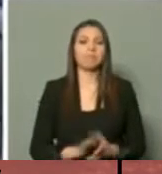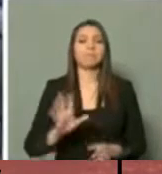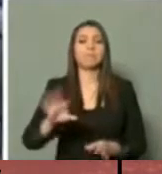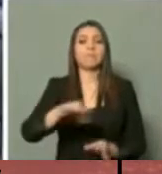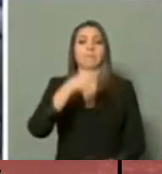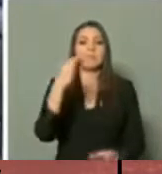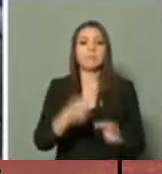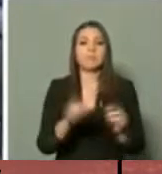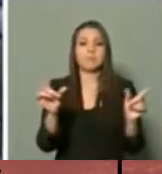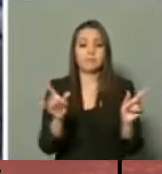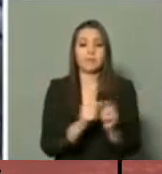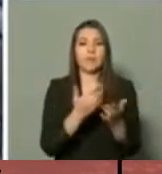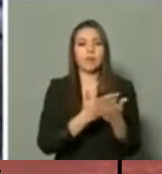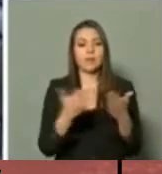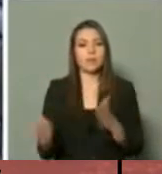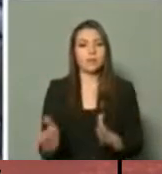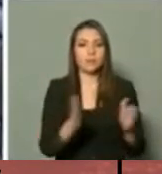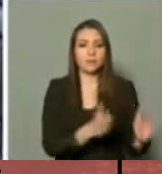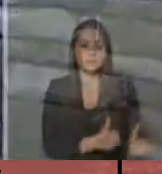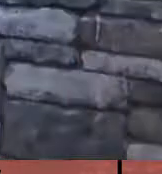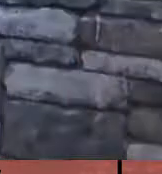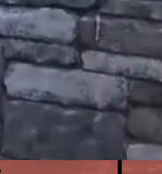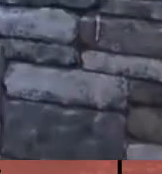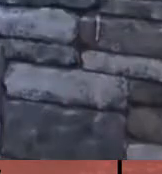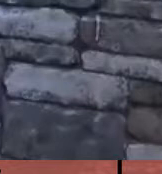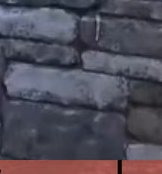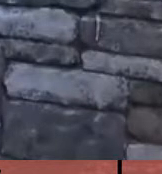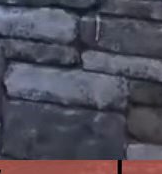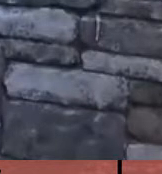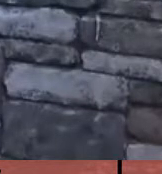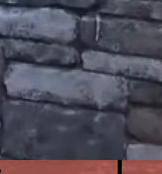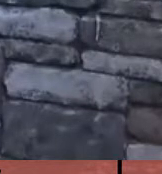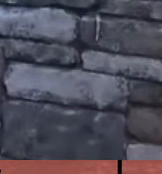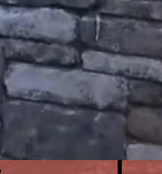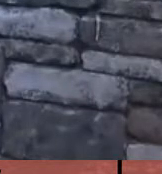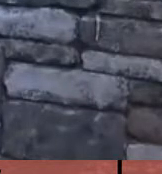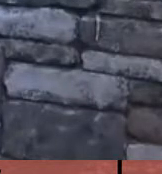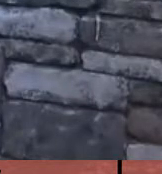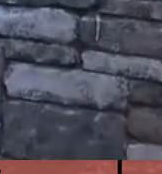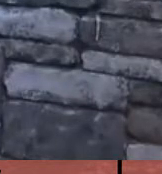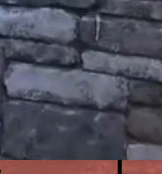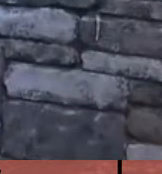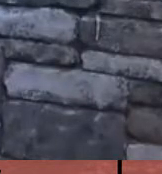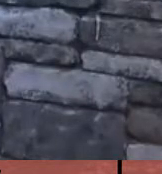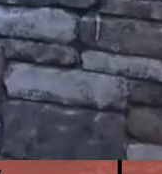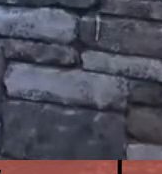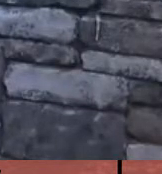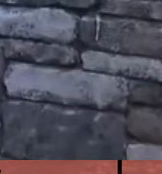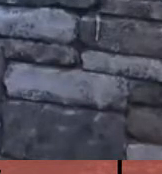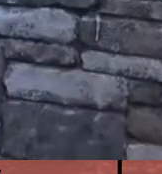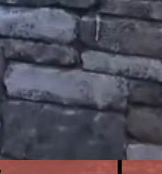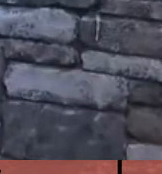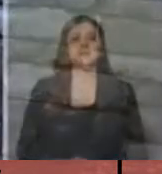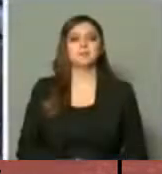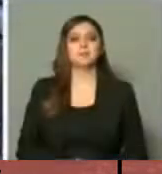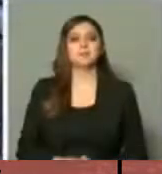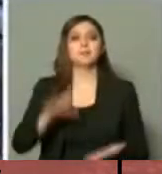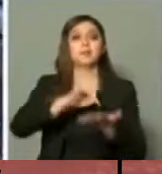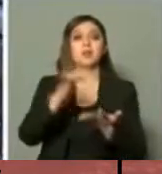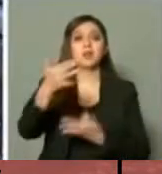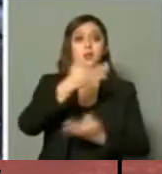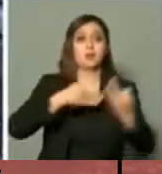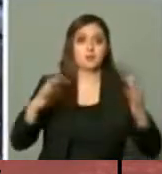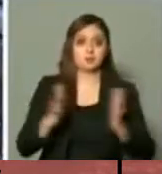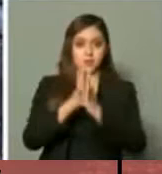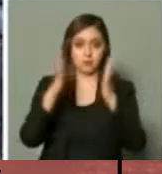concluida esta etapa y pasaremos a la siguiente. Gracias a todas y a todos por su participación. Ahora iniciaremos la última etapa con su mensaje para